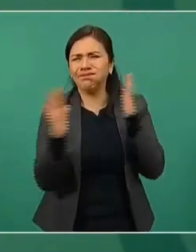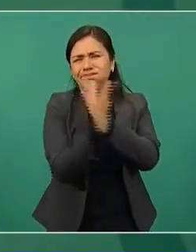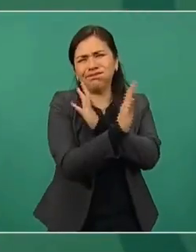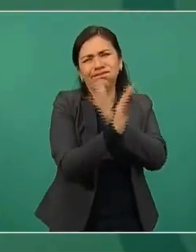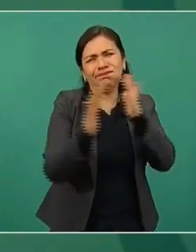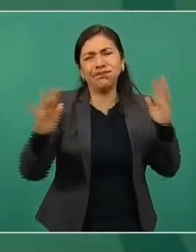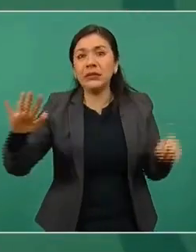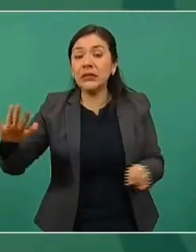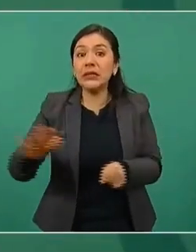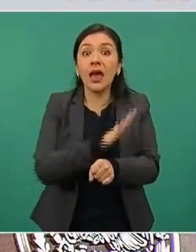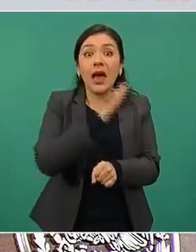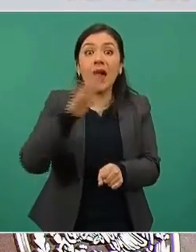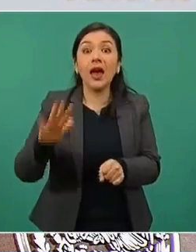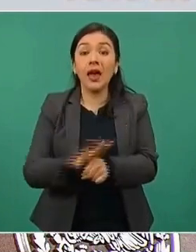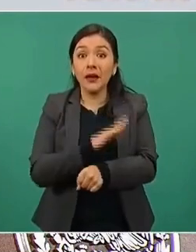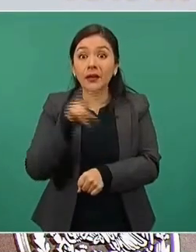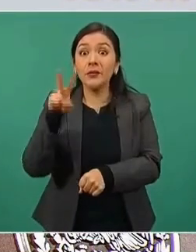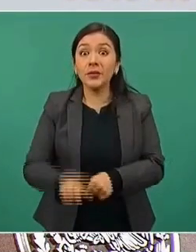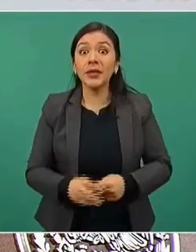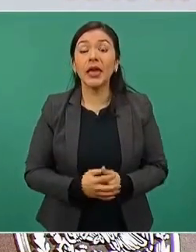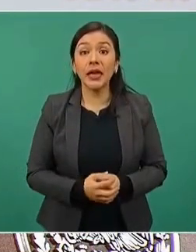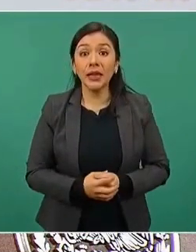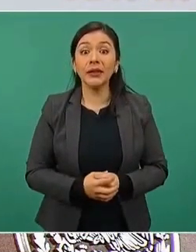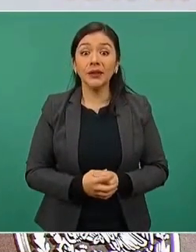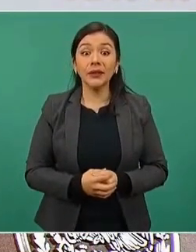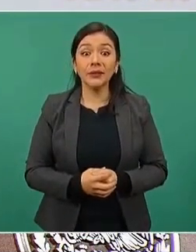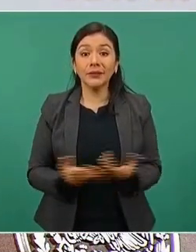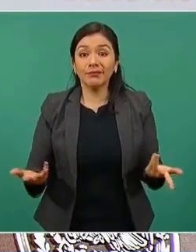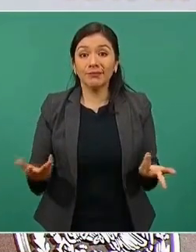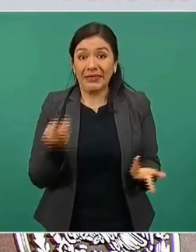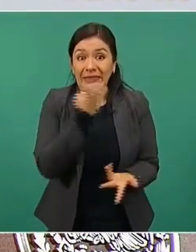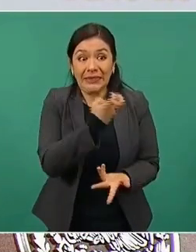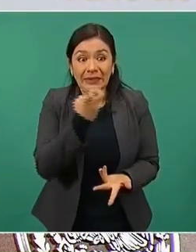lleno. Pues la gente